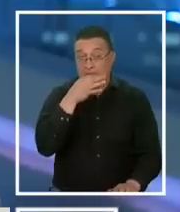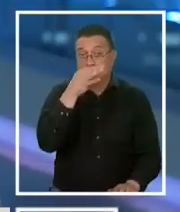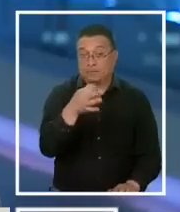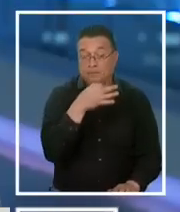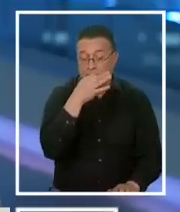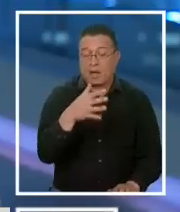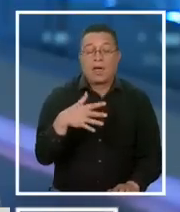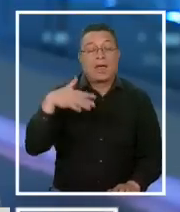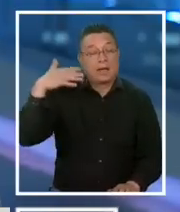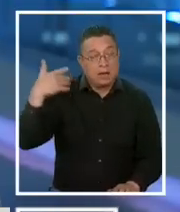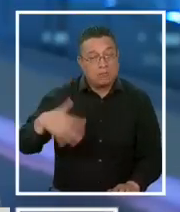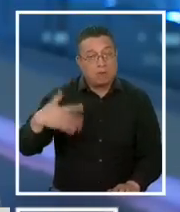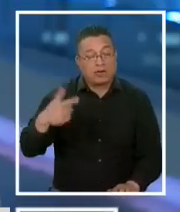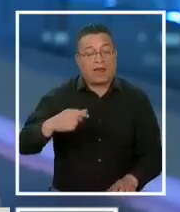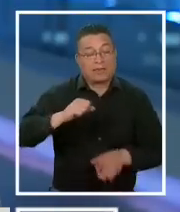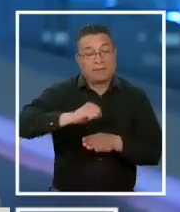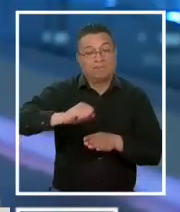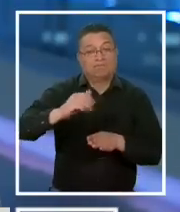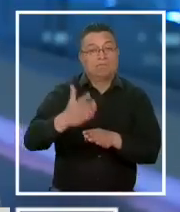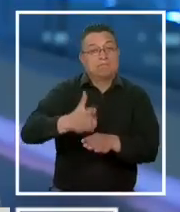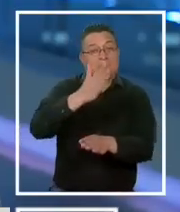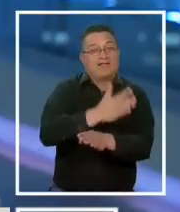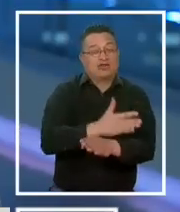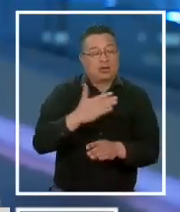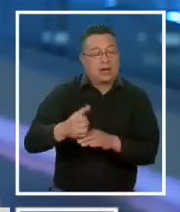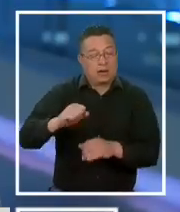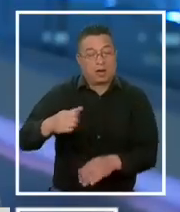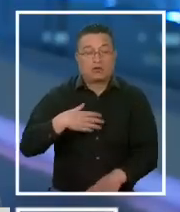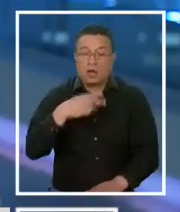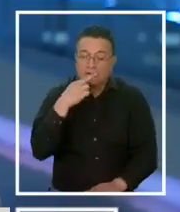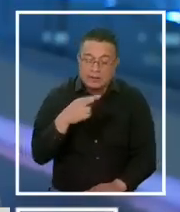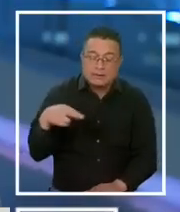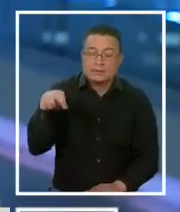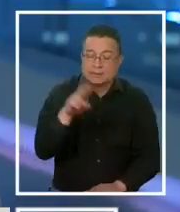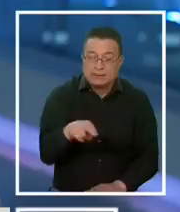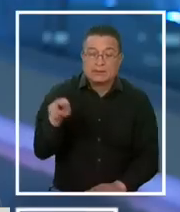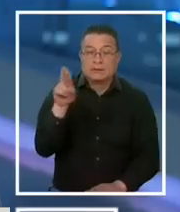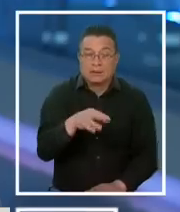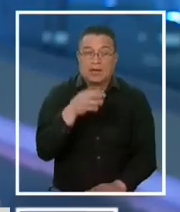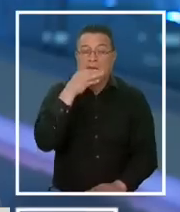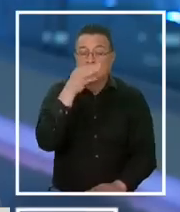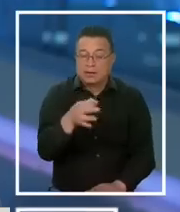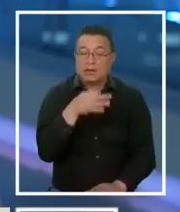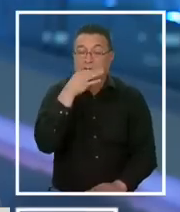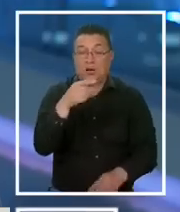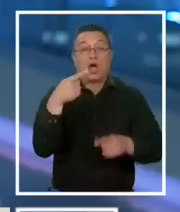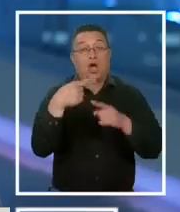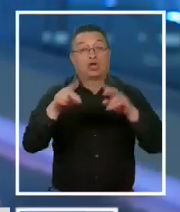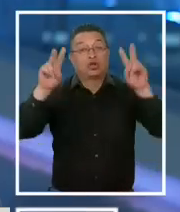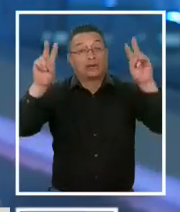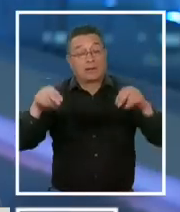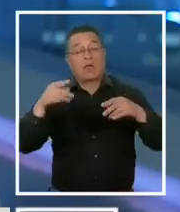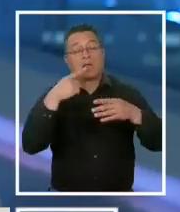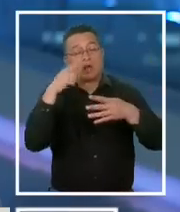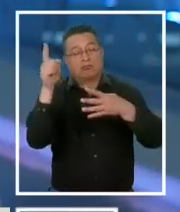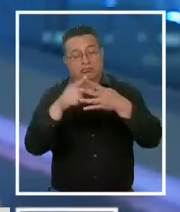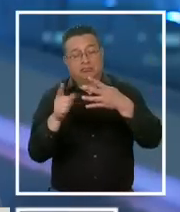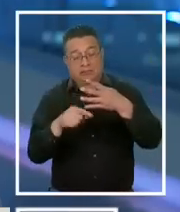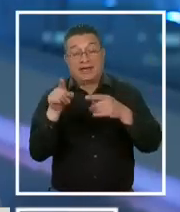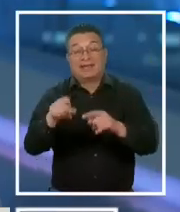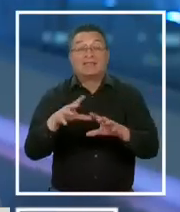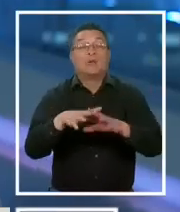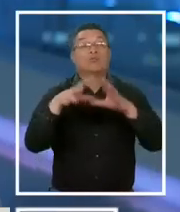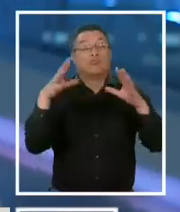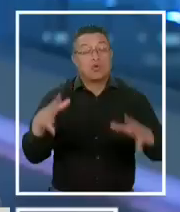la relevancia que tiene la prevención yo ya soy majadera en esto lo hemos conversado a propósito de otros temas Pero esto es